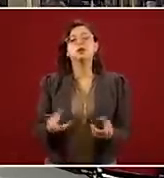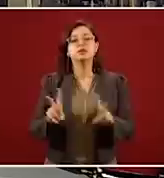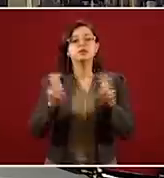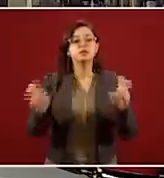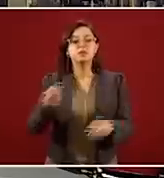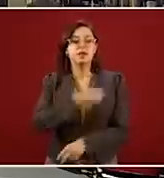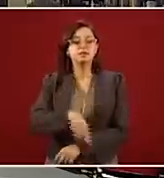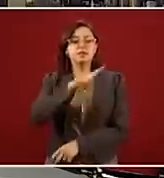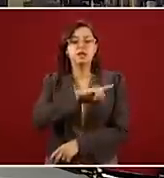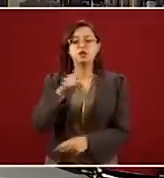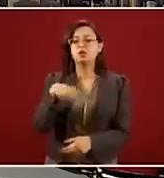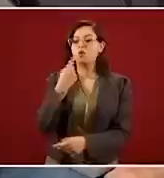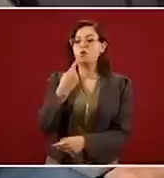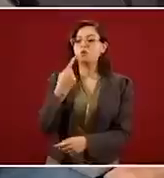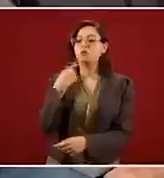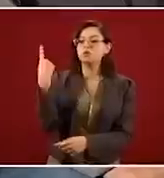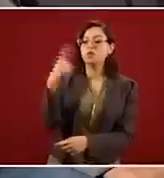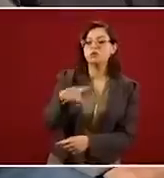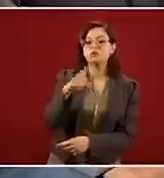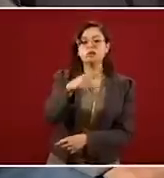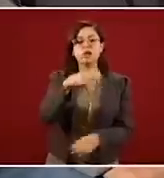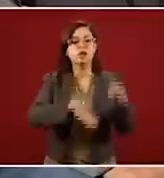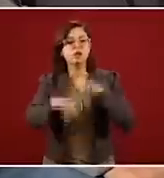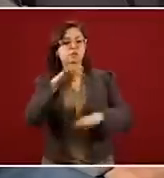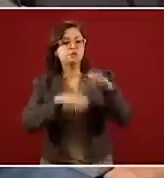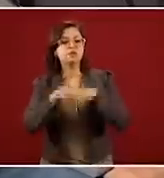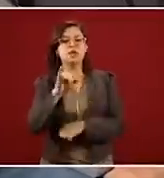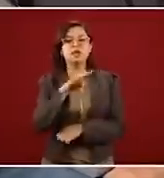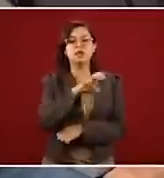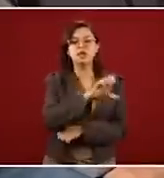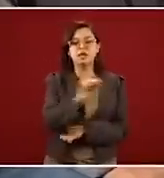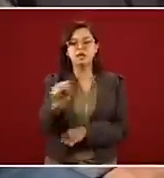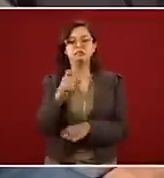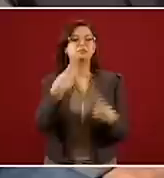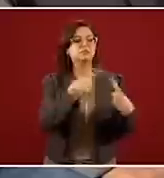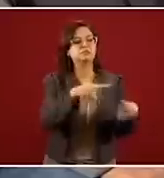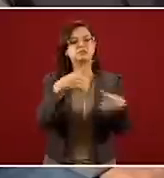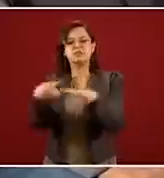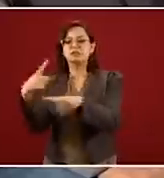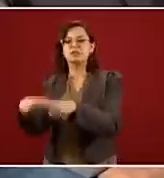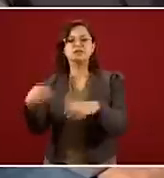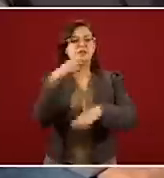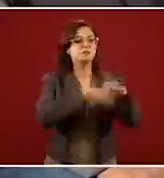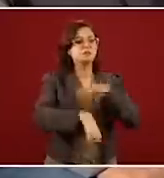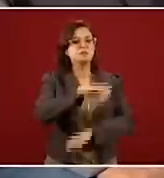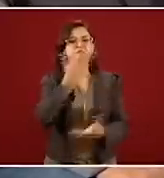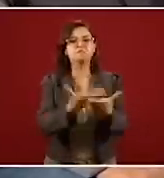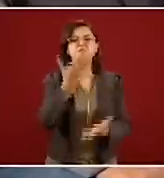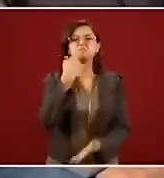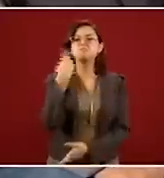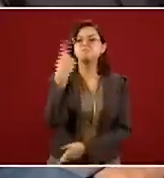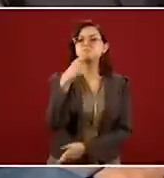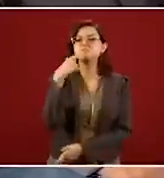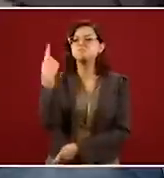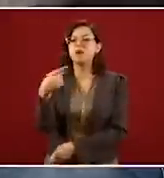denuncian las prácticas monopólicas absolutas de empresas denunciadas por IMSS como Centrum y otras, en el sector petrolero también se